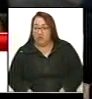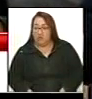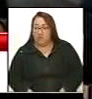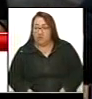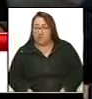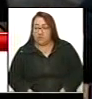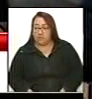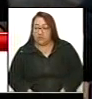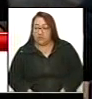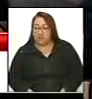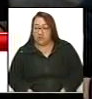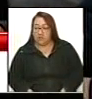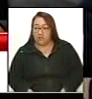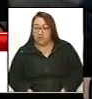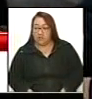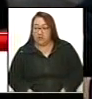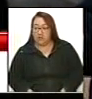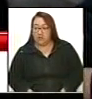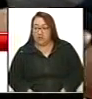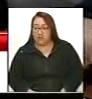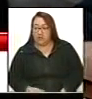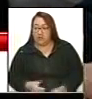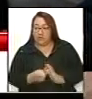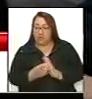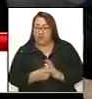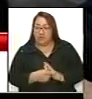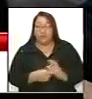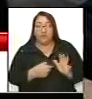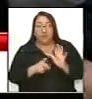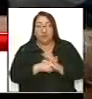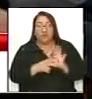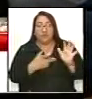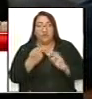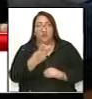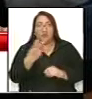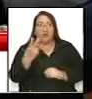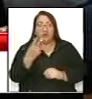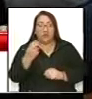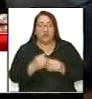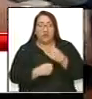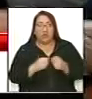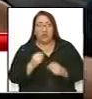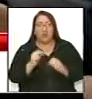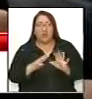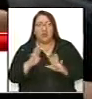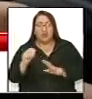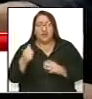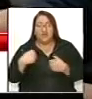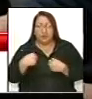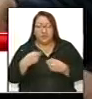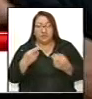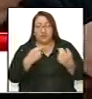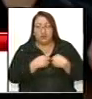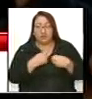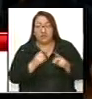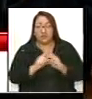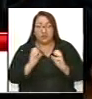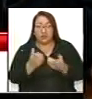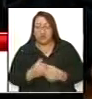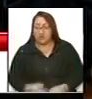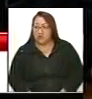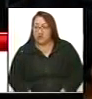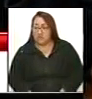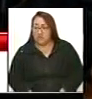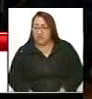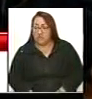Otro tema, que cuando sacamos el decreto legislativo 822 en abril del año 96, teníamos facultad también del Congreso, como lógico, el